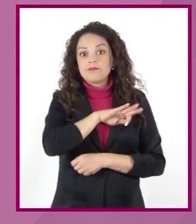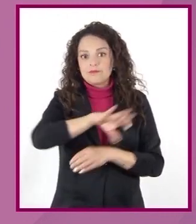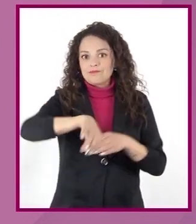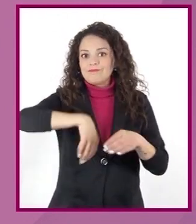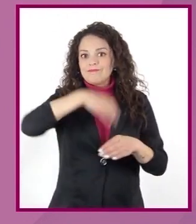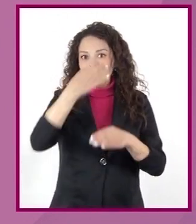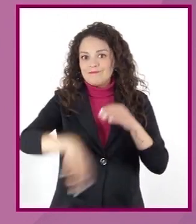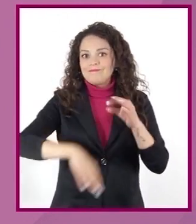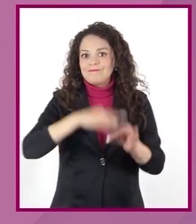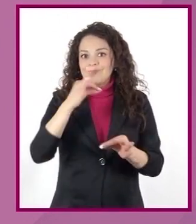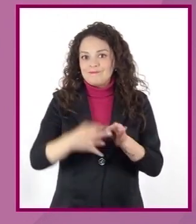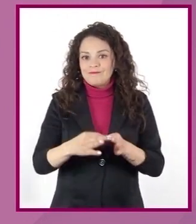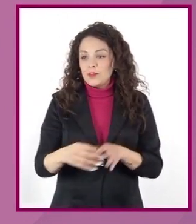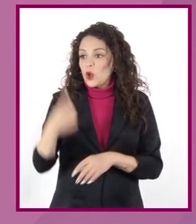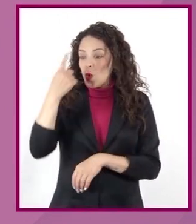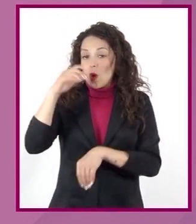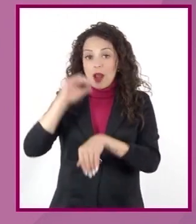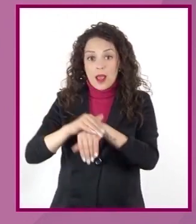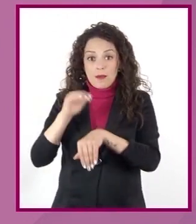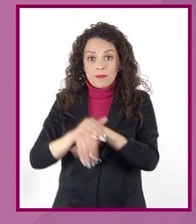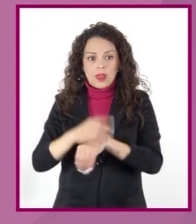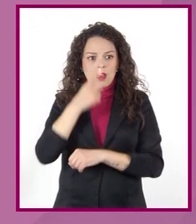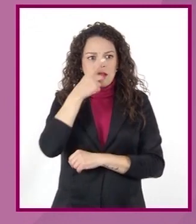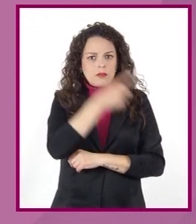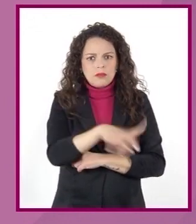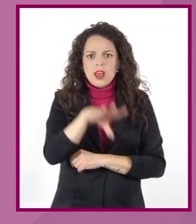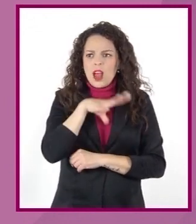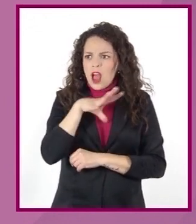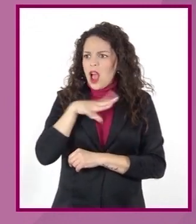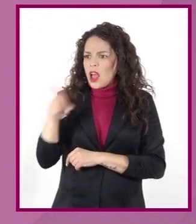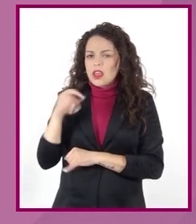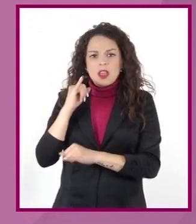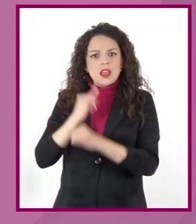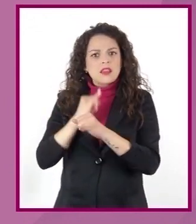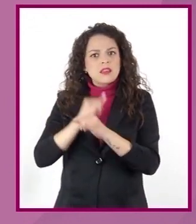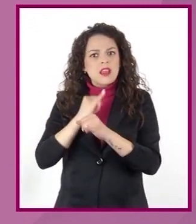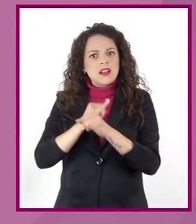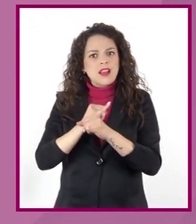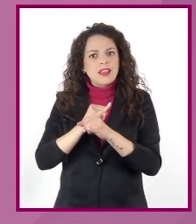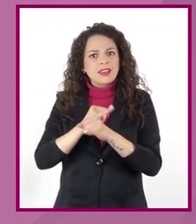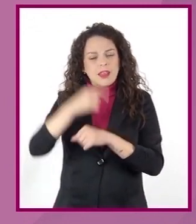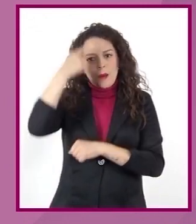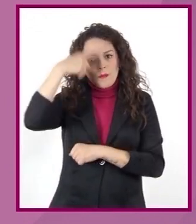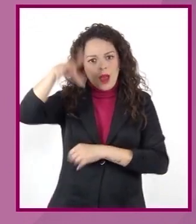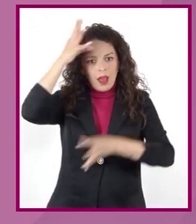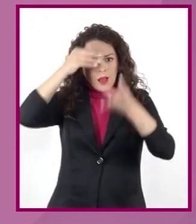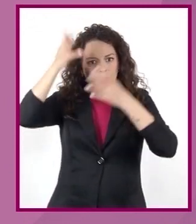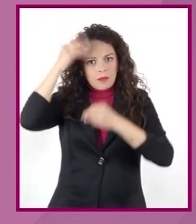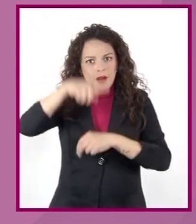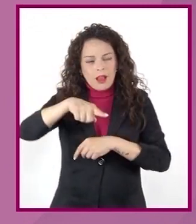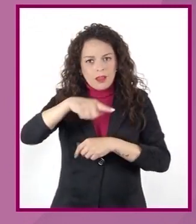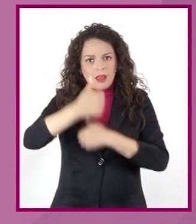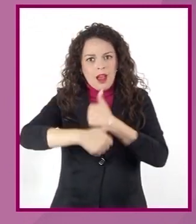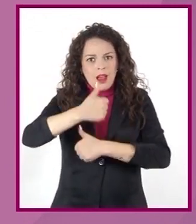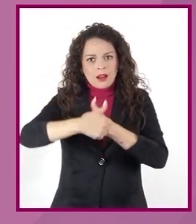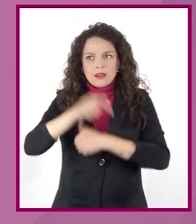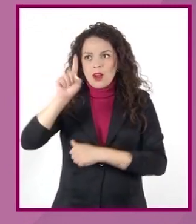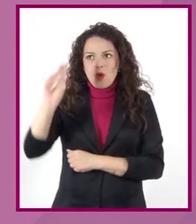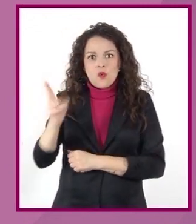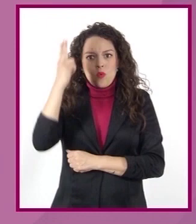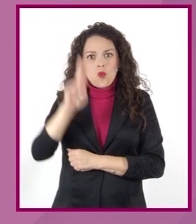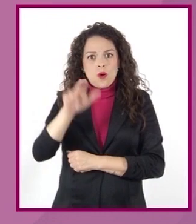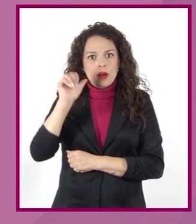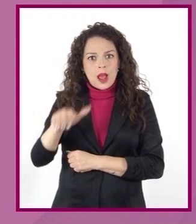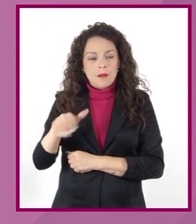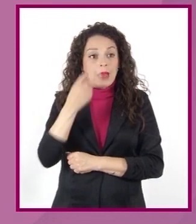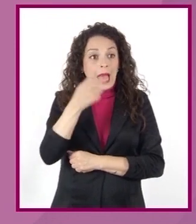Un amigo le comentó acerca de las licenciaturas en línea de la UNAM y así comenzó a buscar opciones.